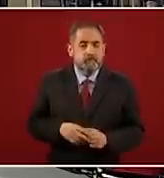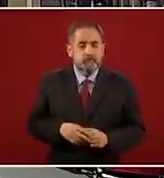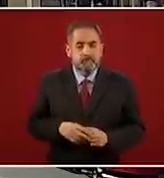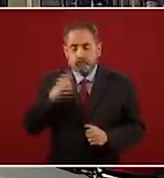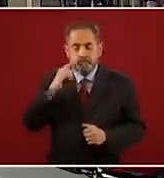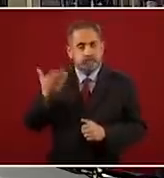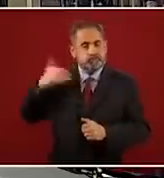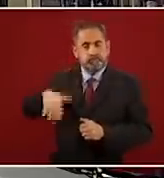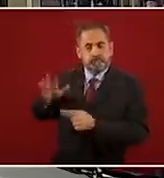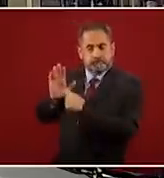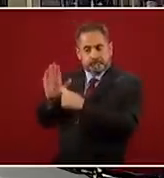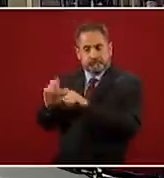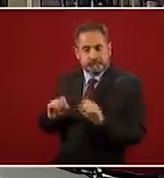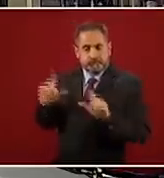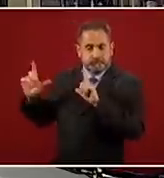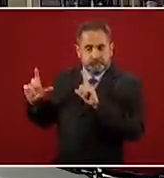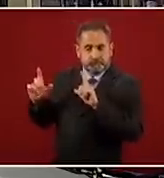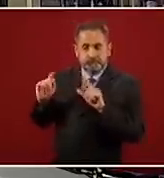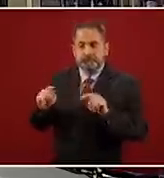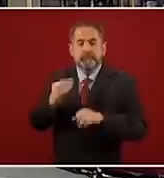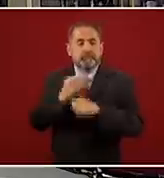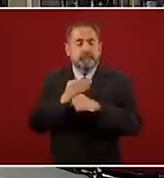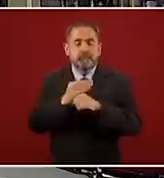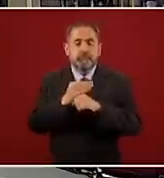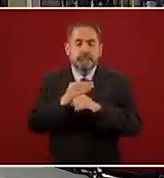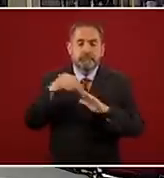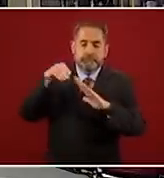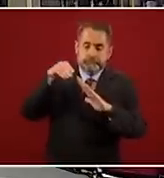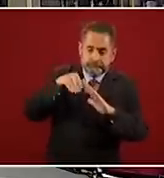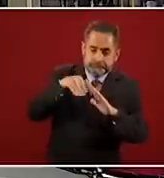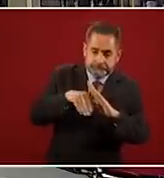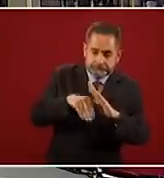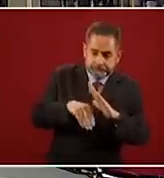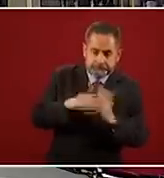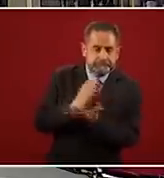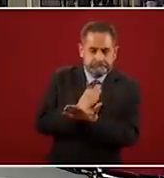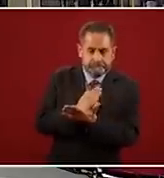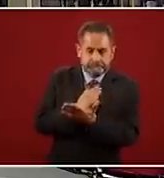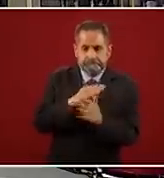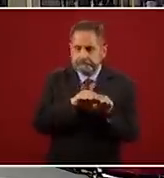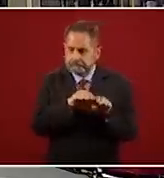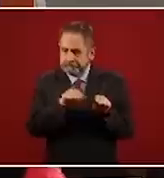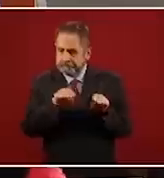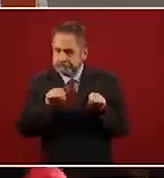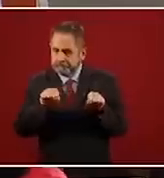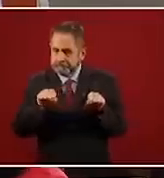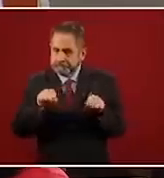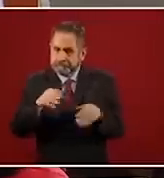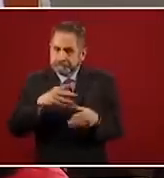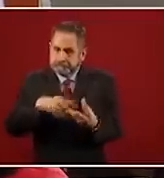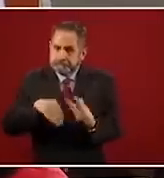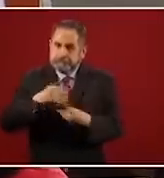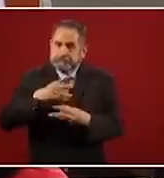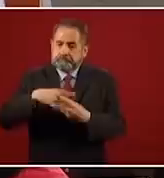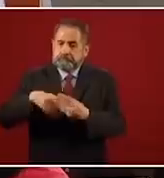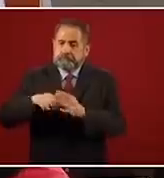que mostré, es decir, se detuvo la caída y hay un incremento en la producción. En el momento en que entren estos